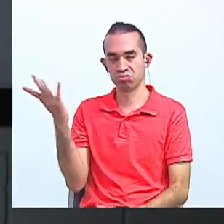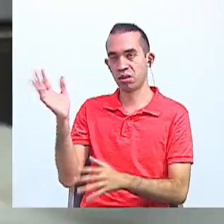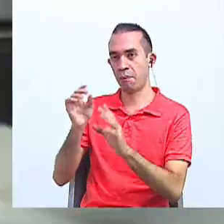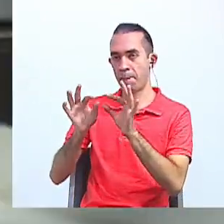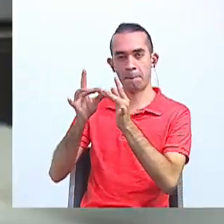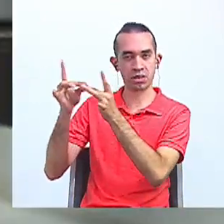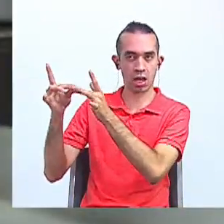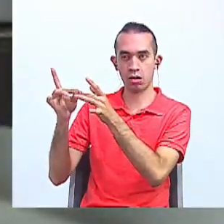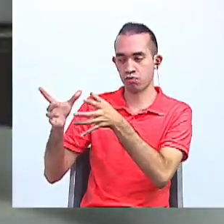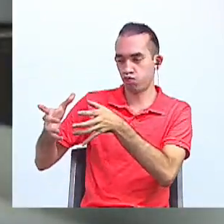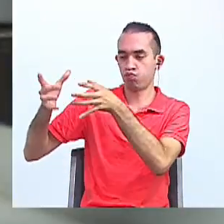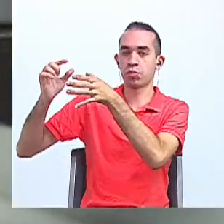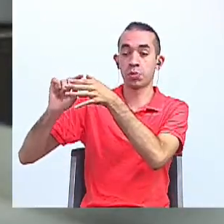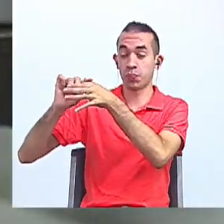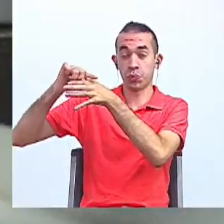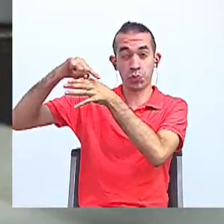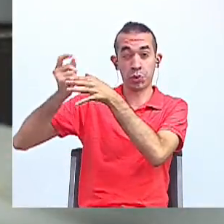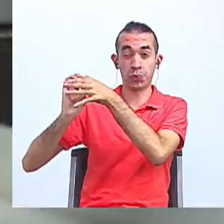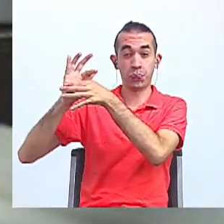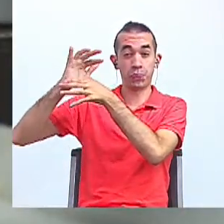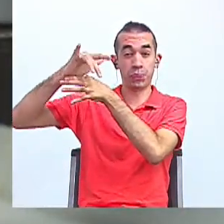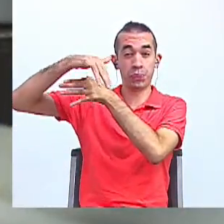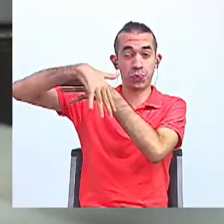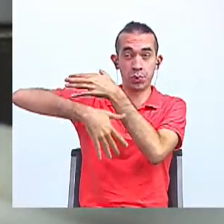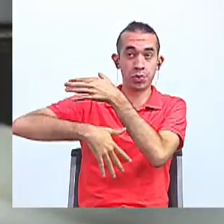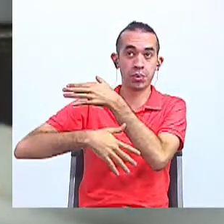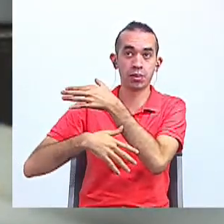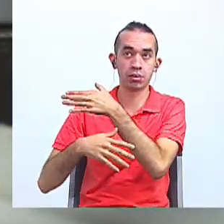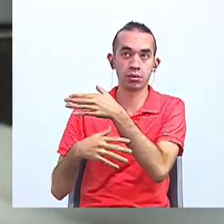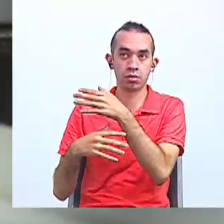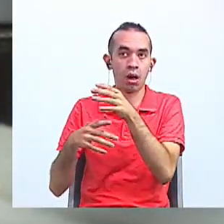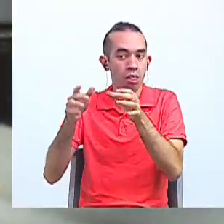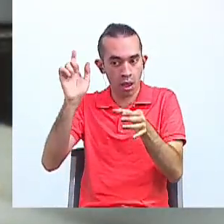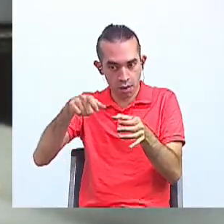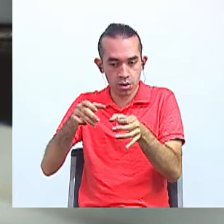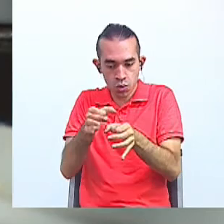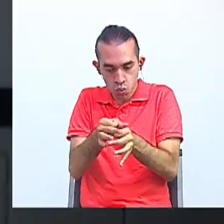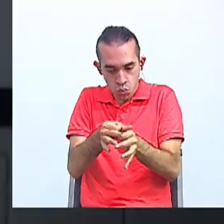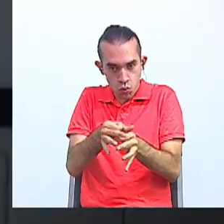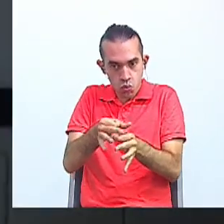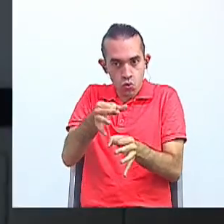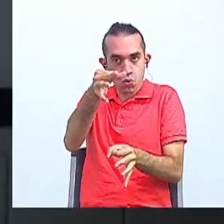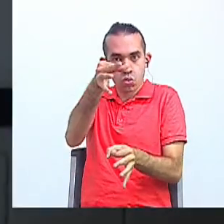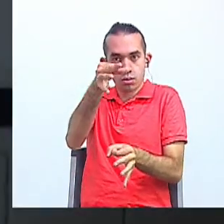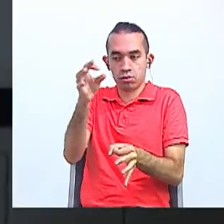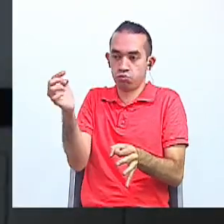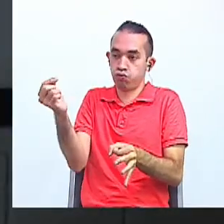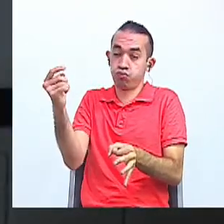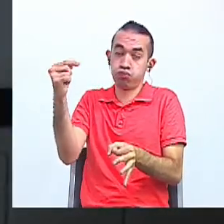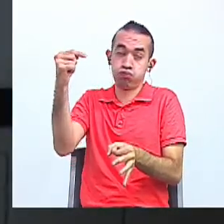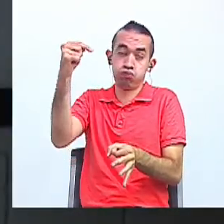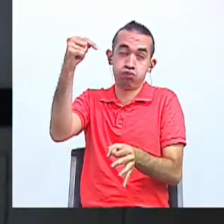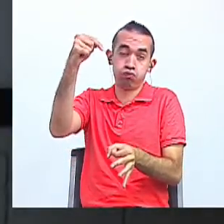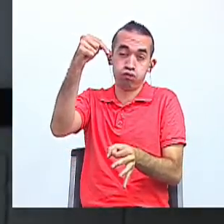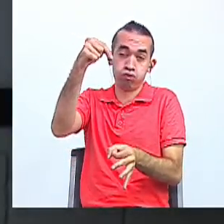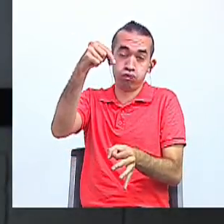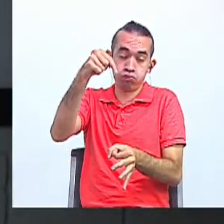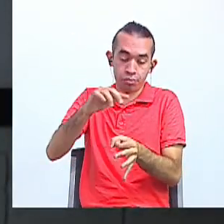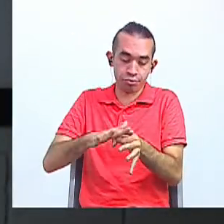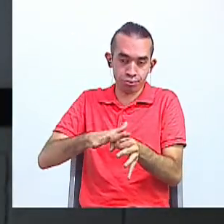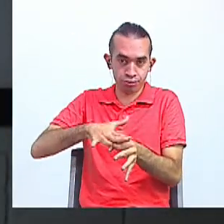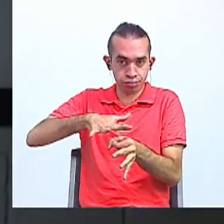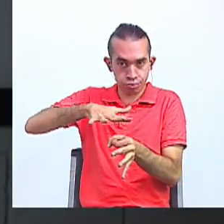fluidos de manera que él quede totalmente alineado con la probeta, que pueda recoger